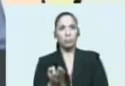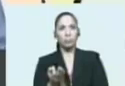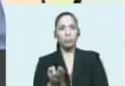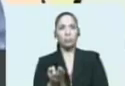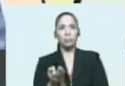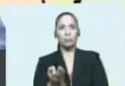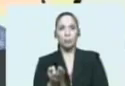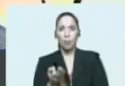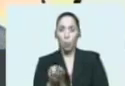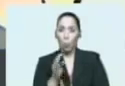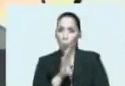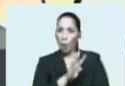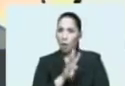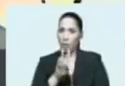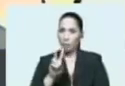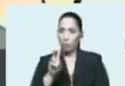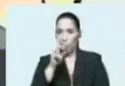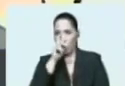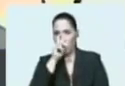42 años